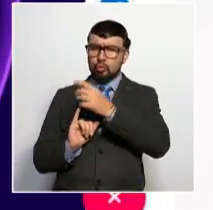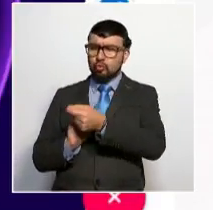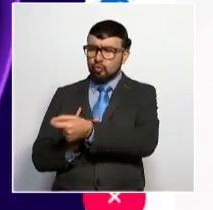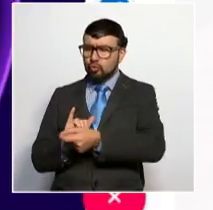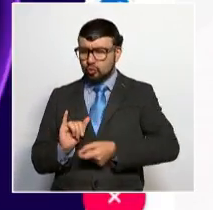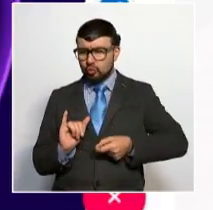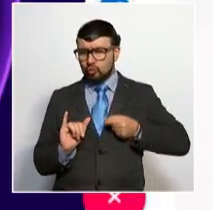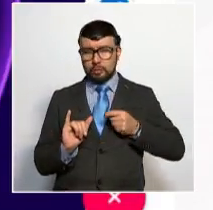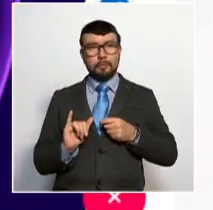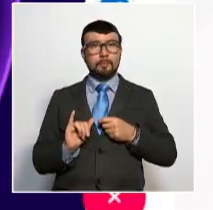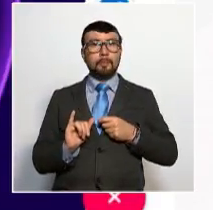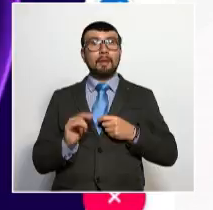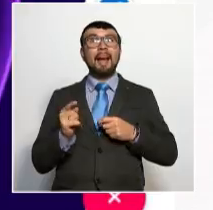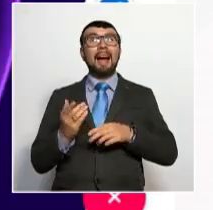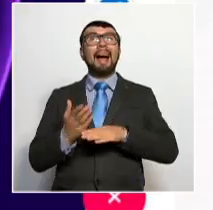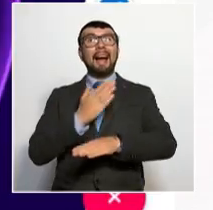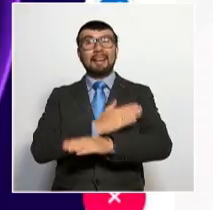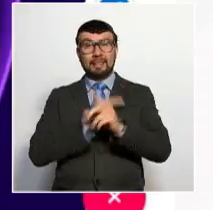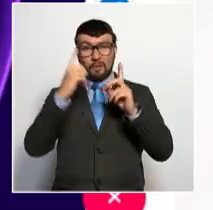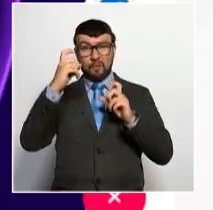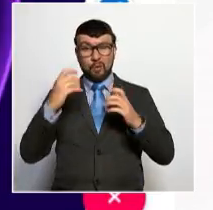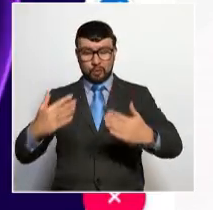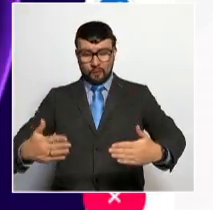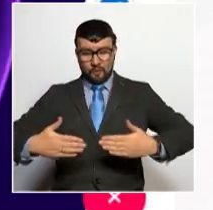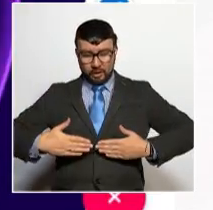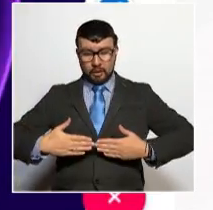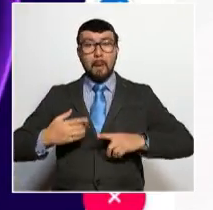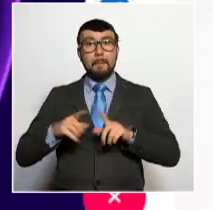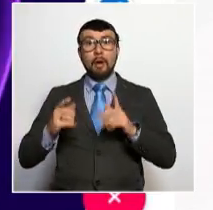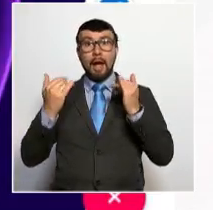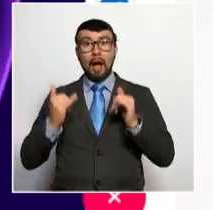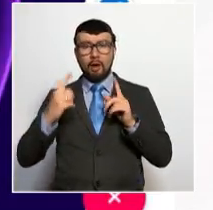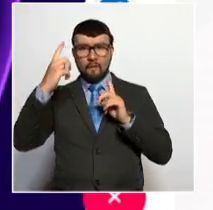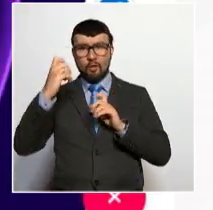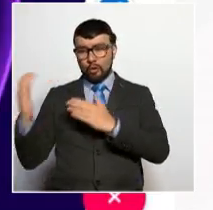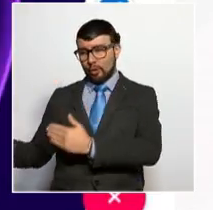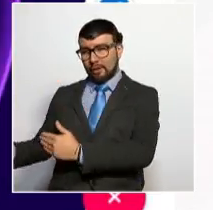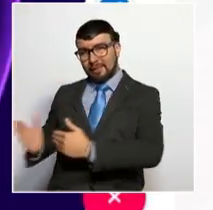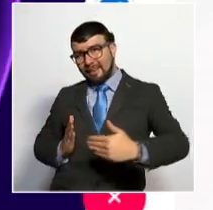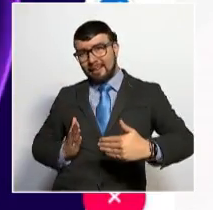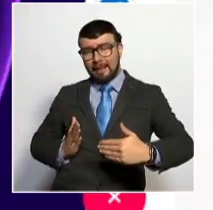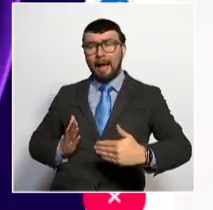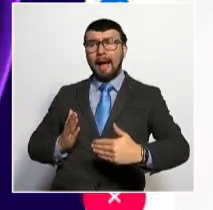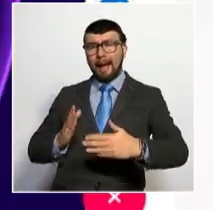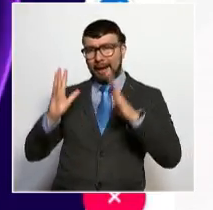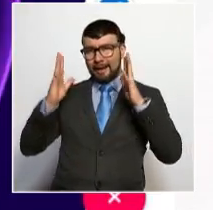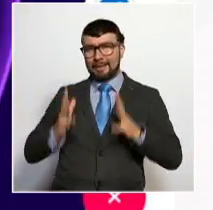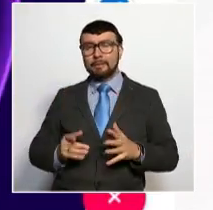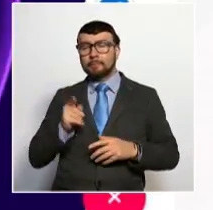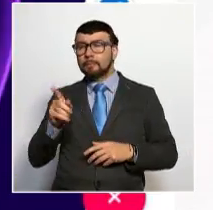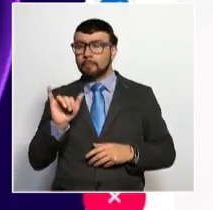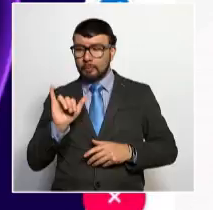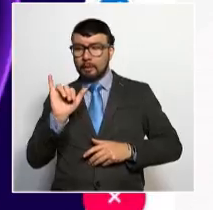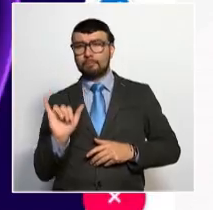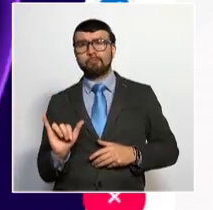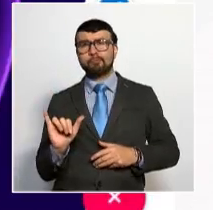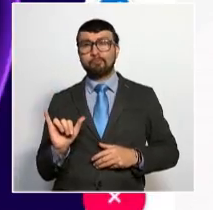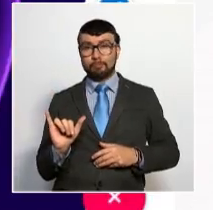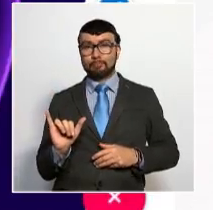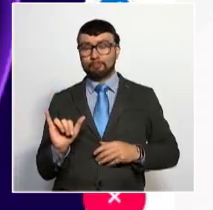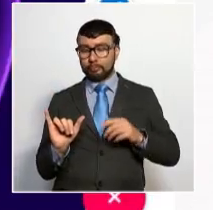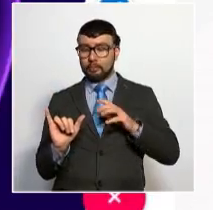una toma de frente. Esta es una toma de lado. De lado, para sí. que se ubiquen. Entonces aquí tenemos el útero,